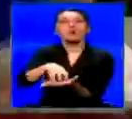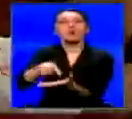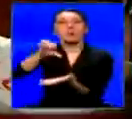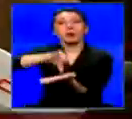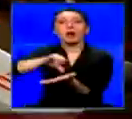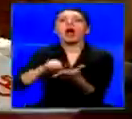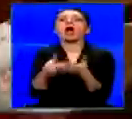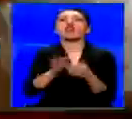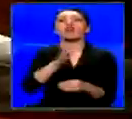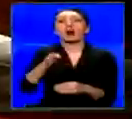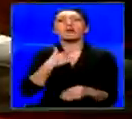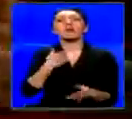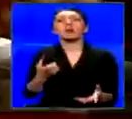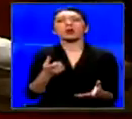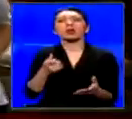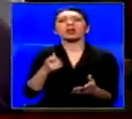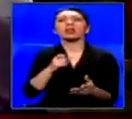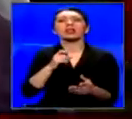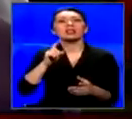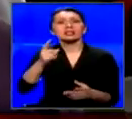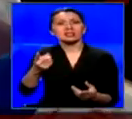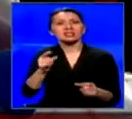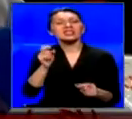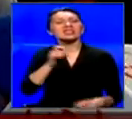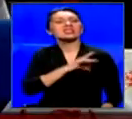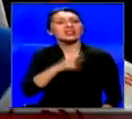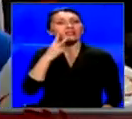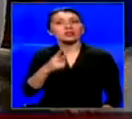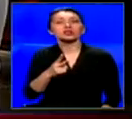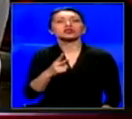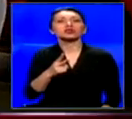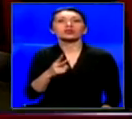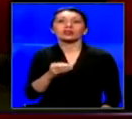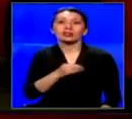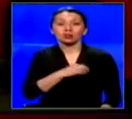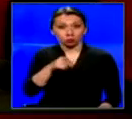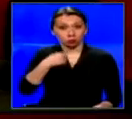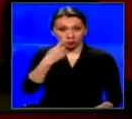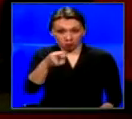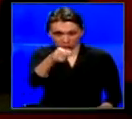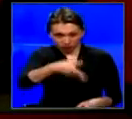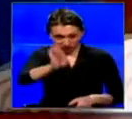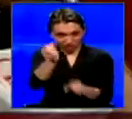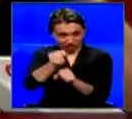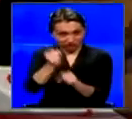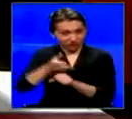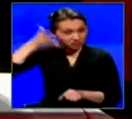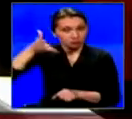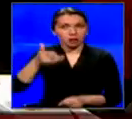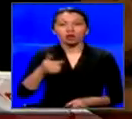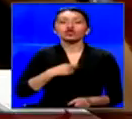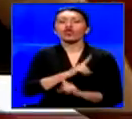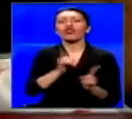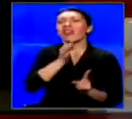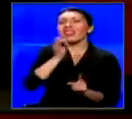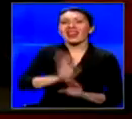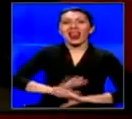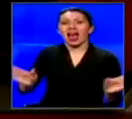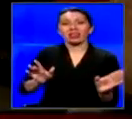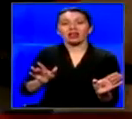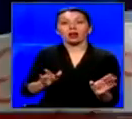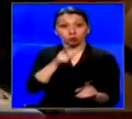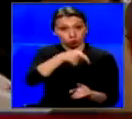usted, concejal? ¿Por qué no puede batir la Chilevisión? ¿Para dónde va usted, concejal? Chilevisión, lamentablemente. ¿Va a trabajar? ¿Va a trabajar a sus seminarios? Mira, pero si no te voy a hablar, no te voy a dar en el